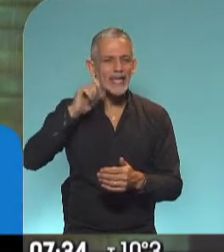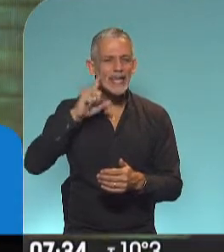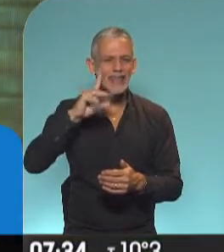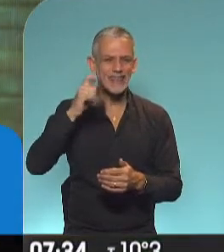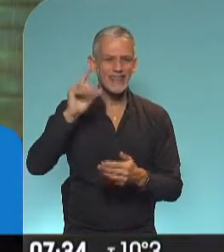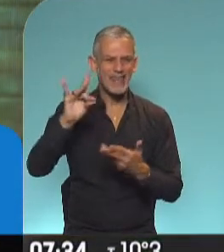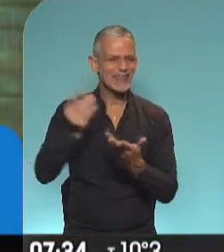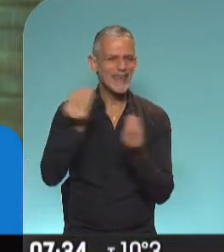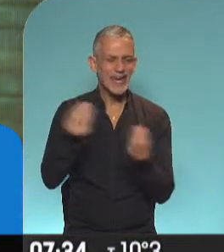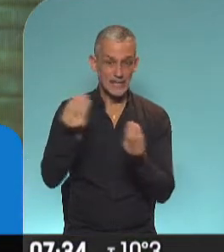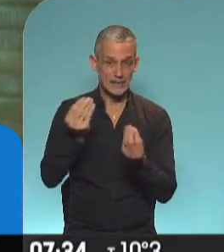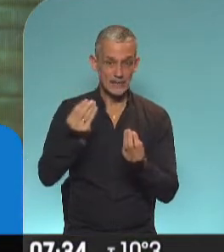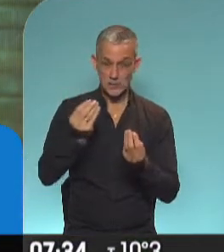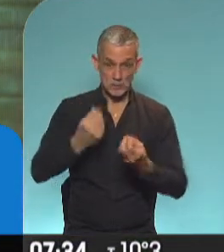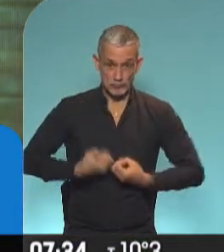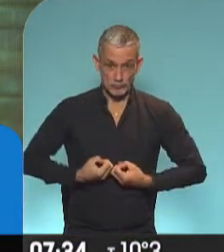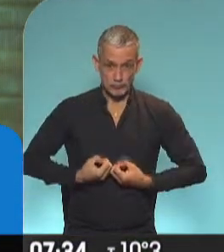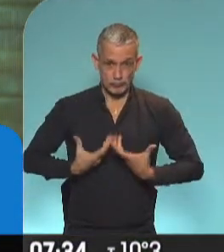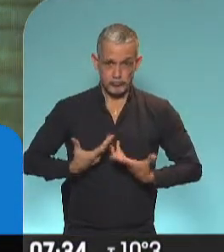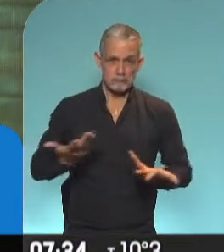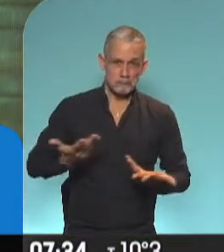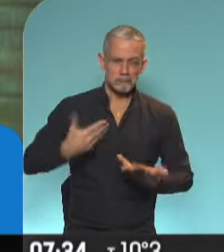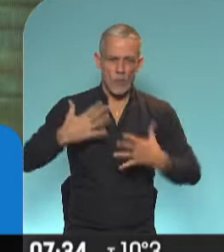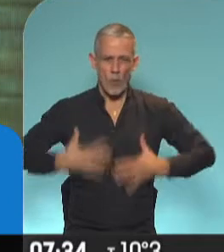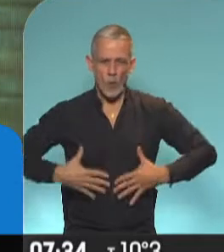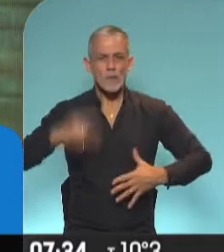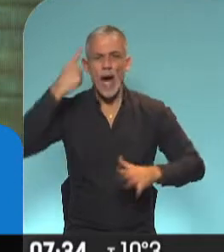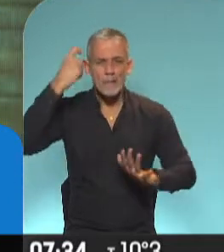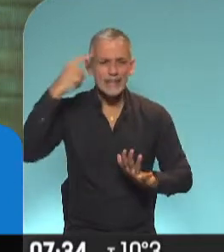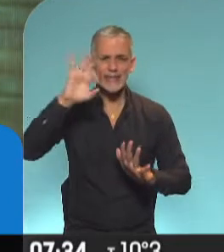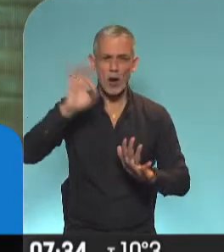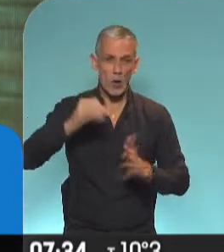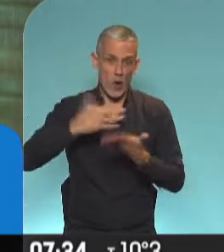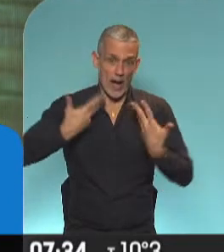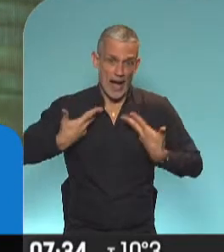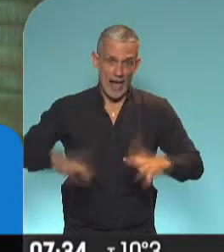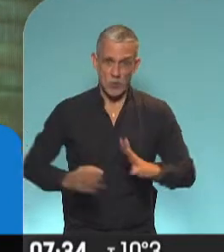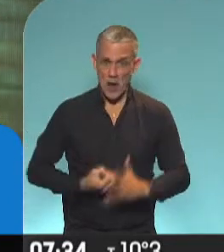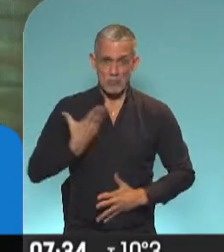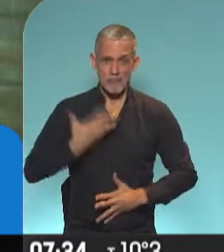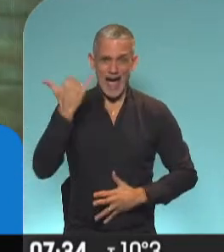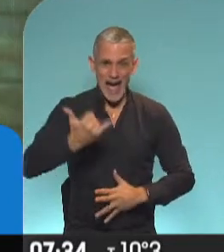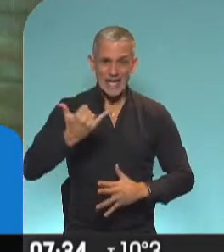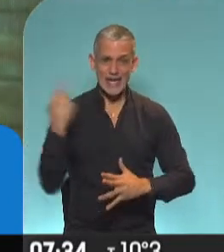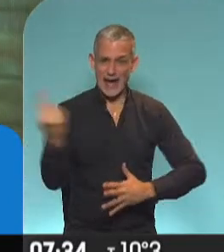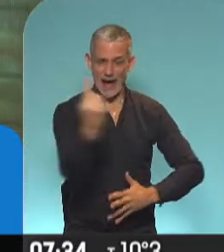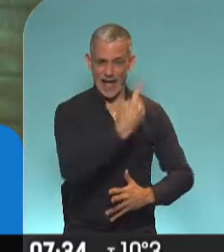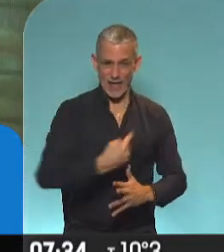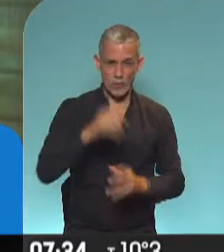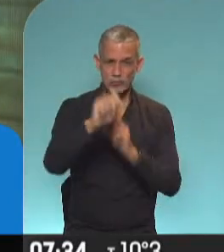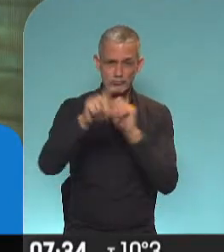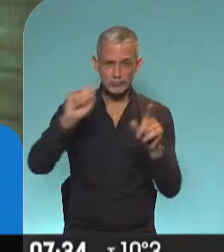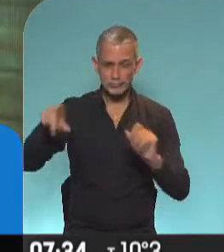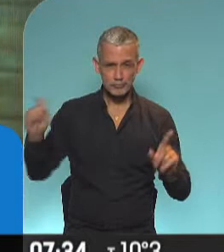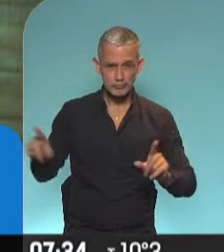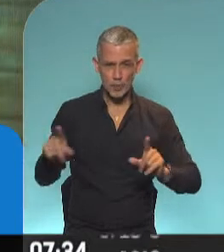la respuesta innata o aprendida, porque pueden ser ambas, de todos nosotros, de todos y todas,